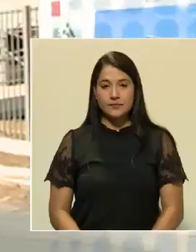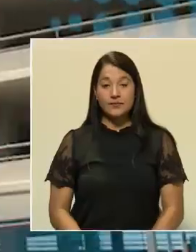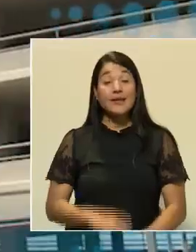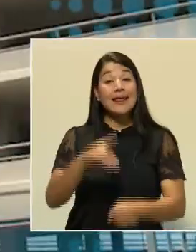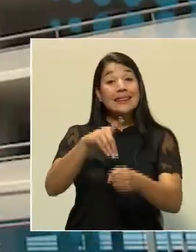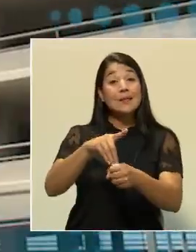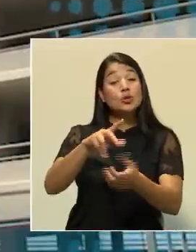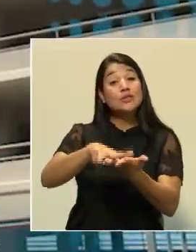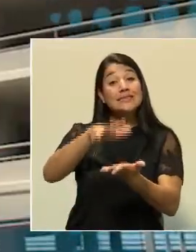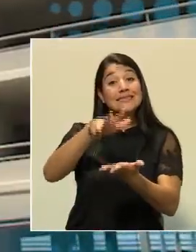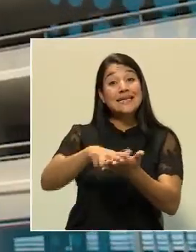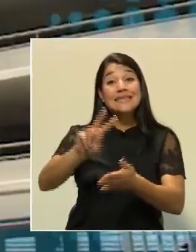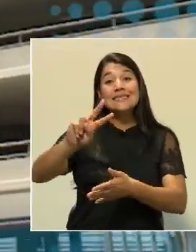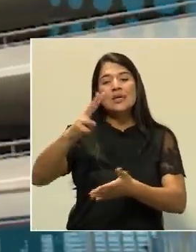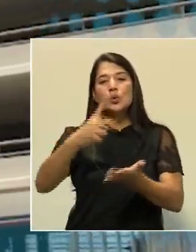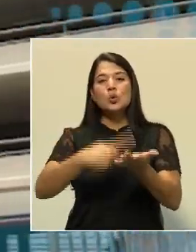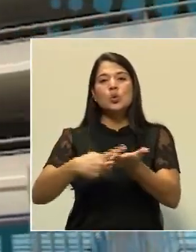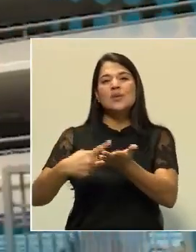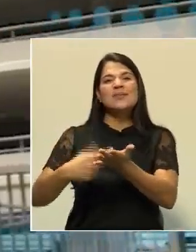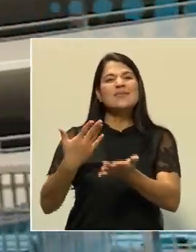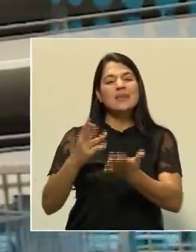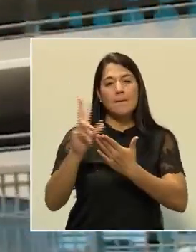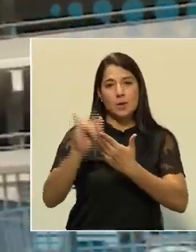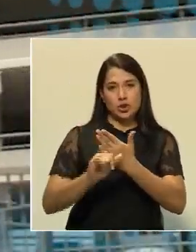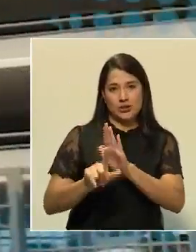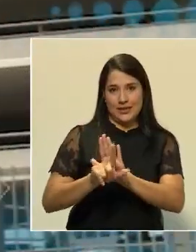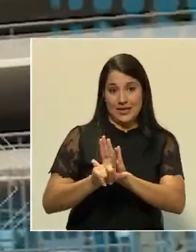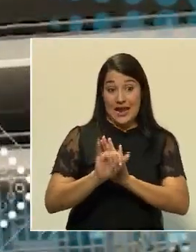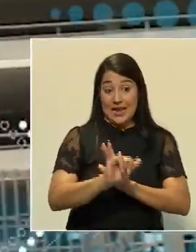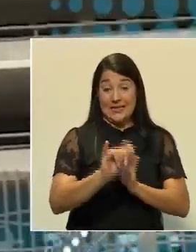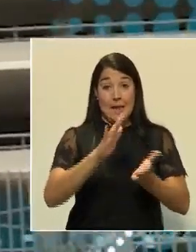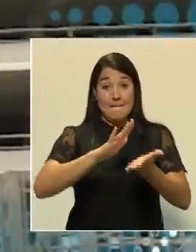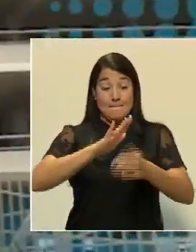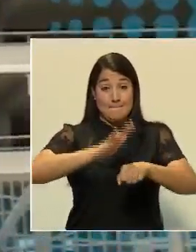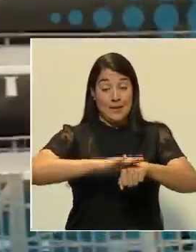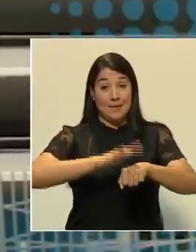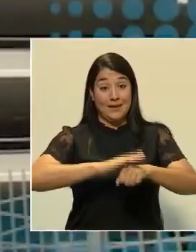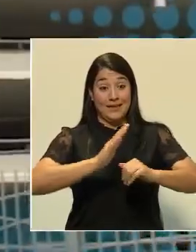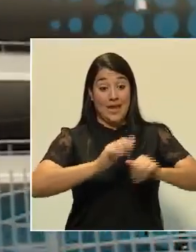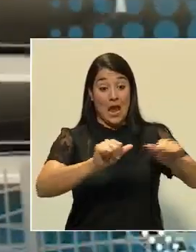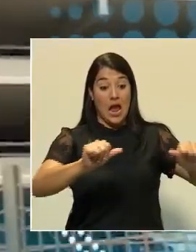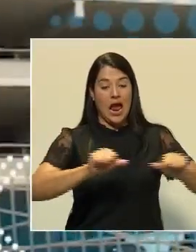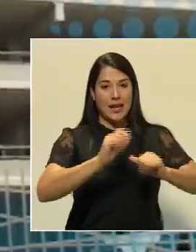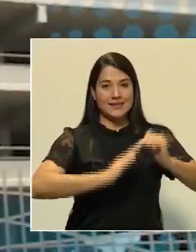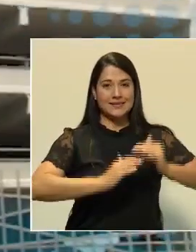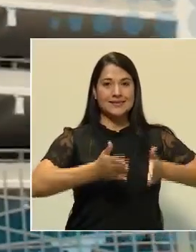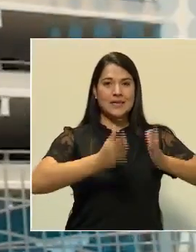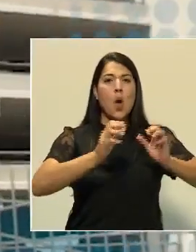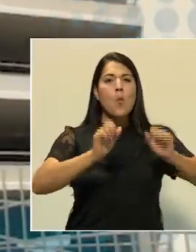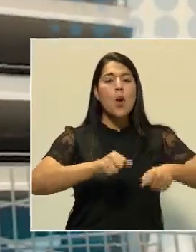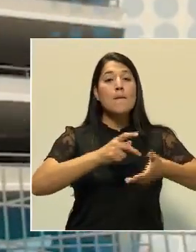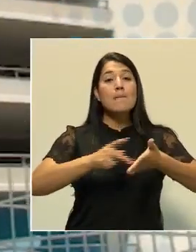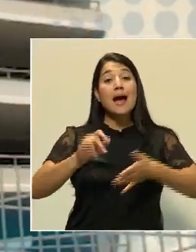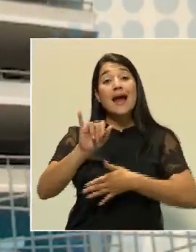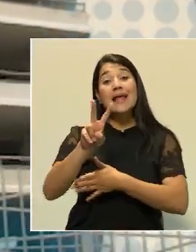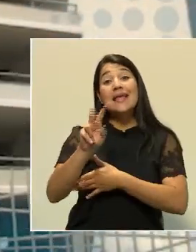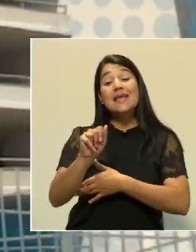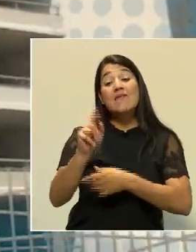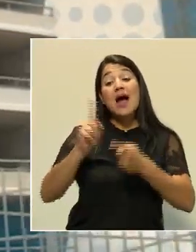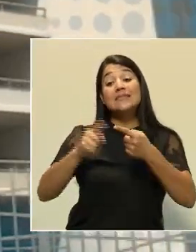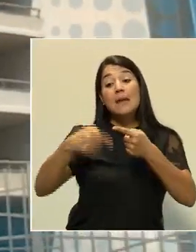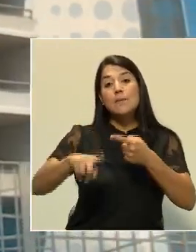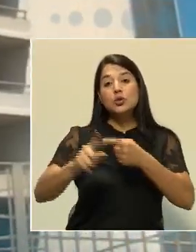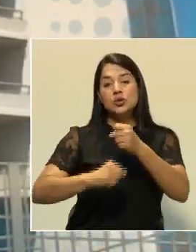Los diputados aprobaron en segundo debate el proyecto de ley que le permite al sector de la construcción la exoneración del pago del IVA hasta el